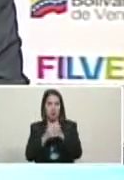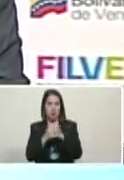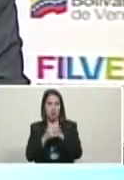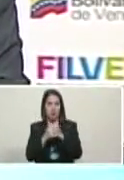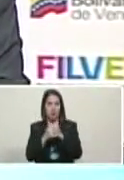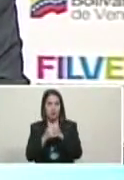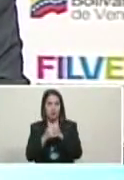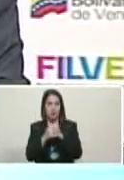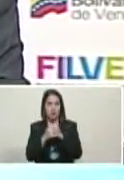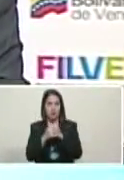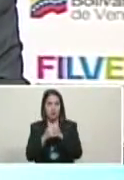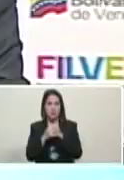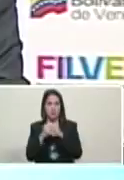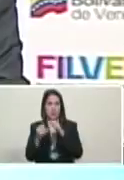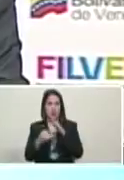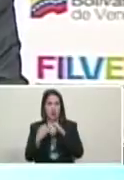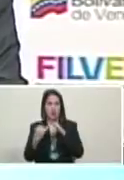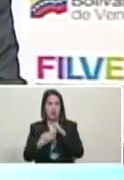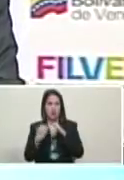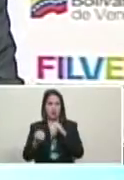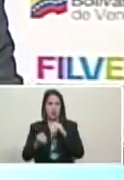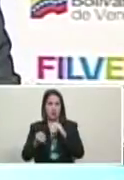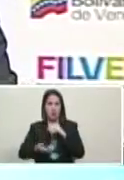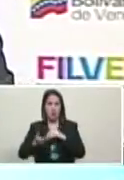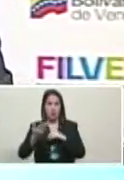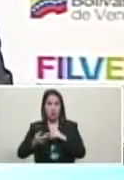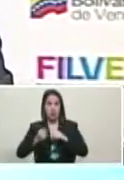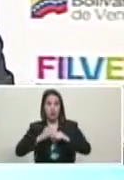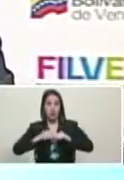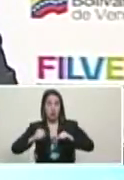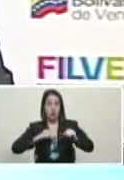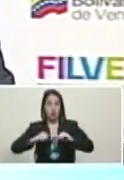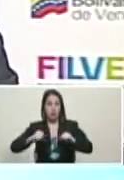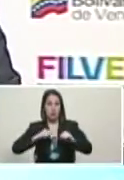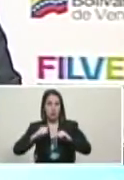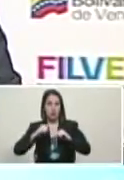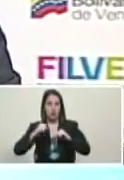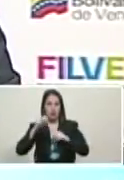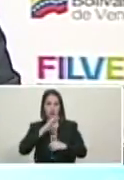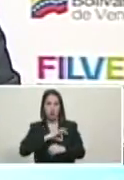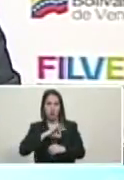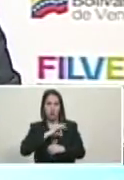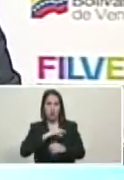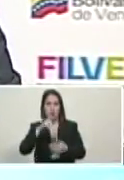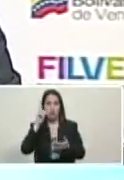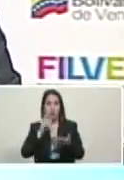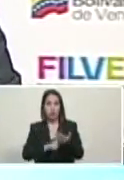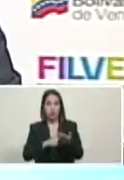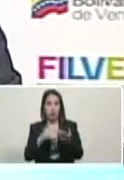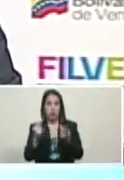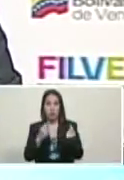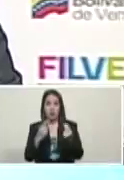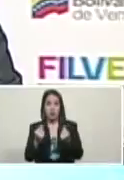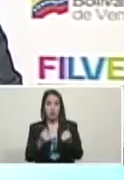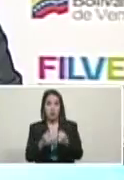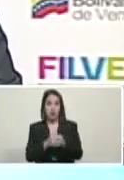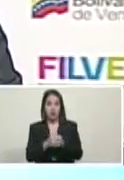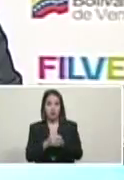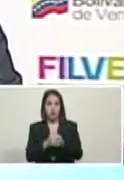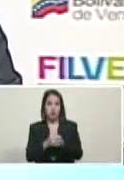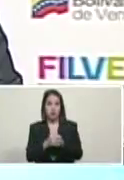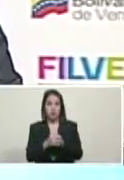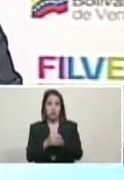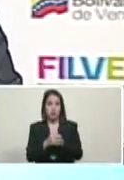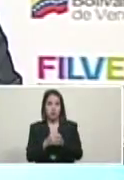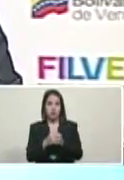y a las instituciones respectivas, a los movimientos sociales, a nuestro pueblo, la aprobación de estos recursos,